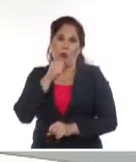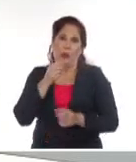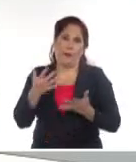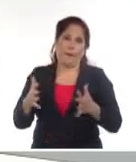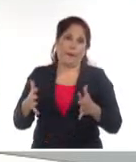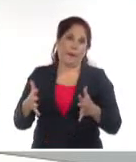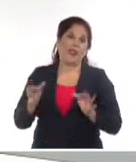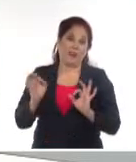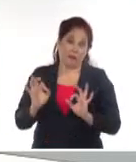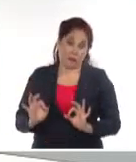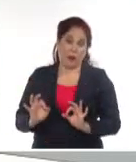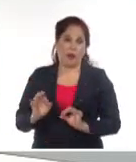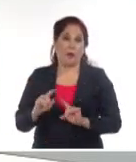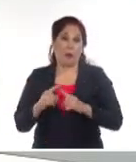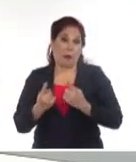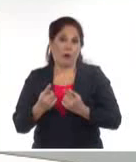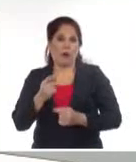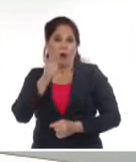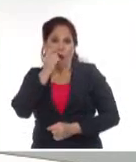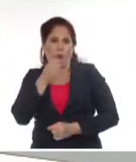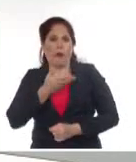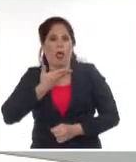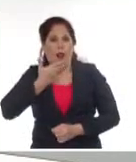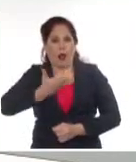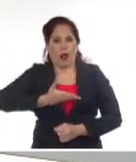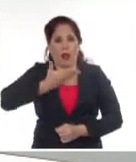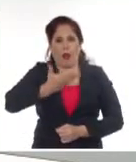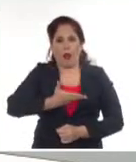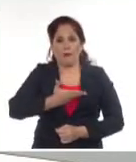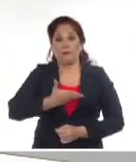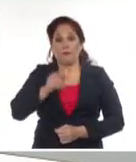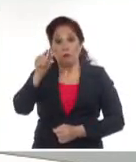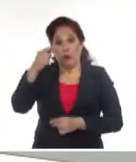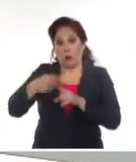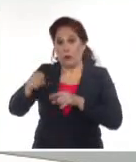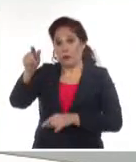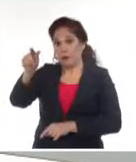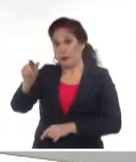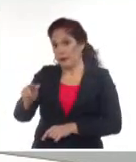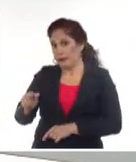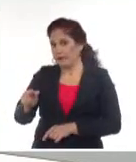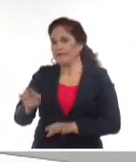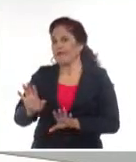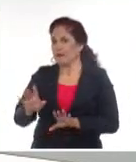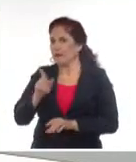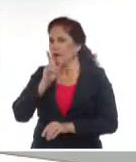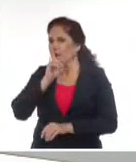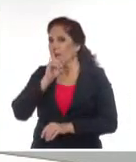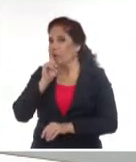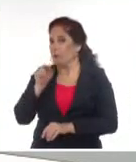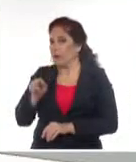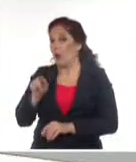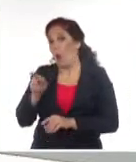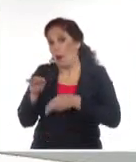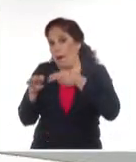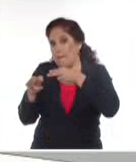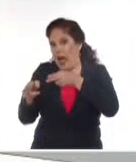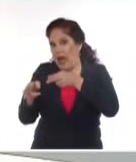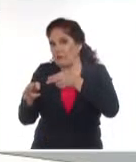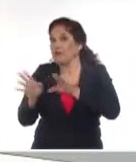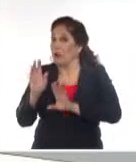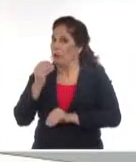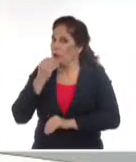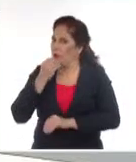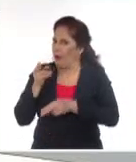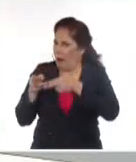guerra en silencio. Es un hombre al que muchos quieren oír y otros muchos prefieren que calle, o si les es posible callarlo de un